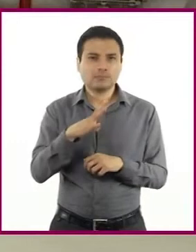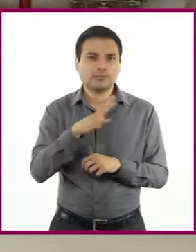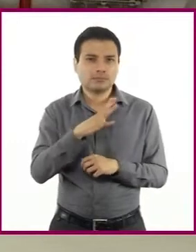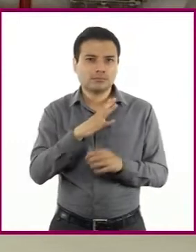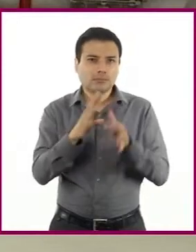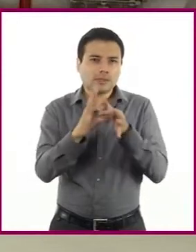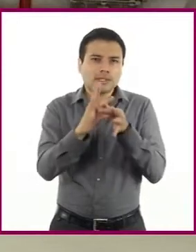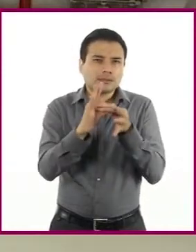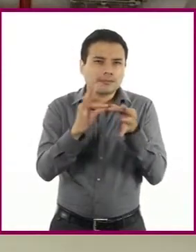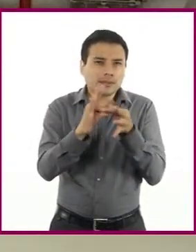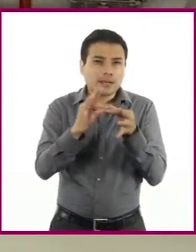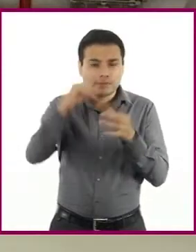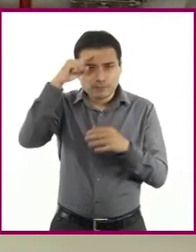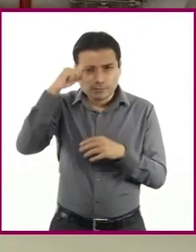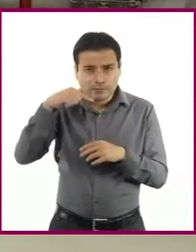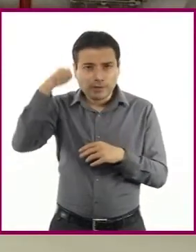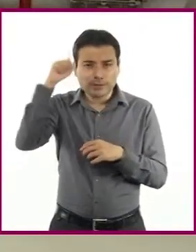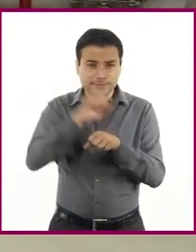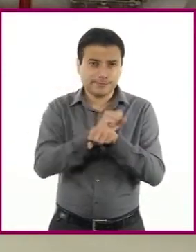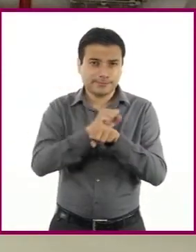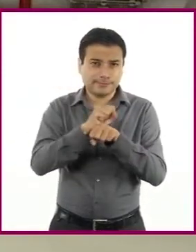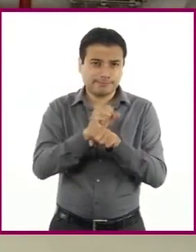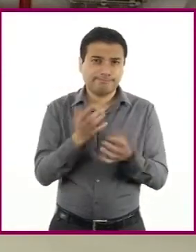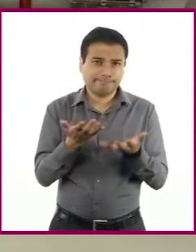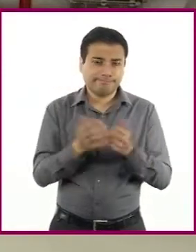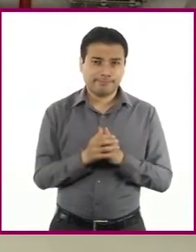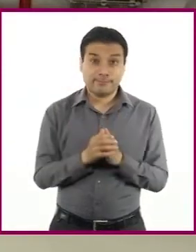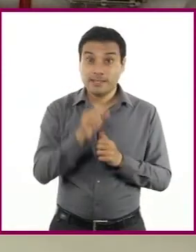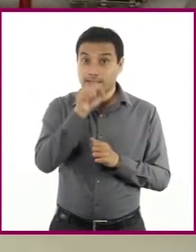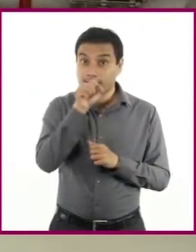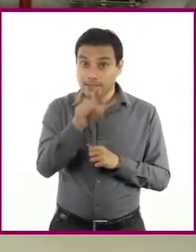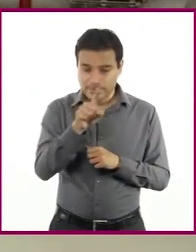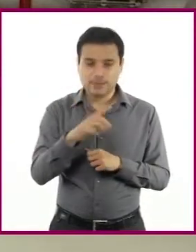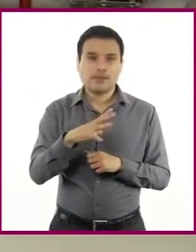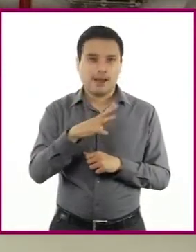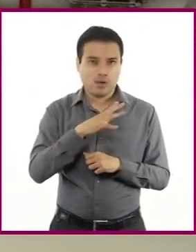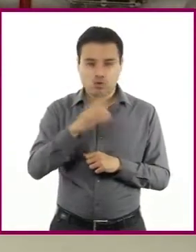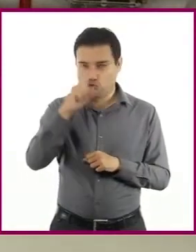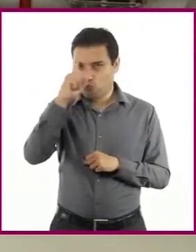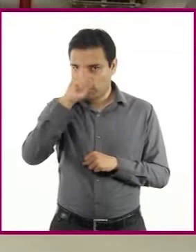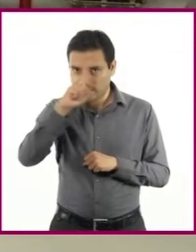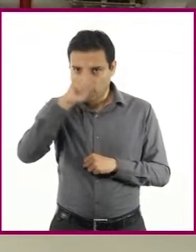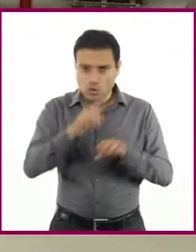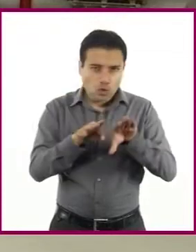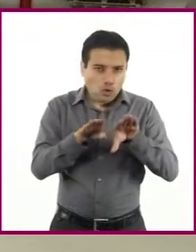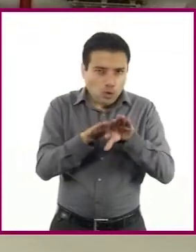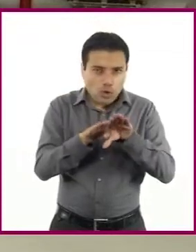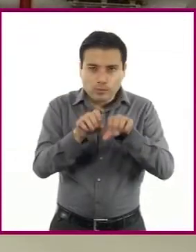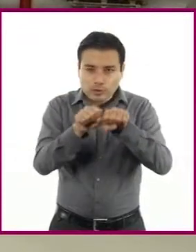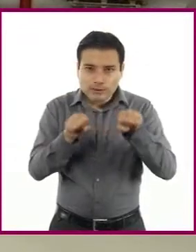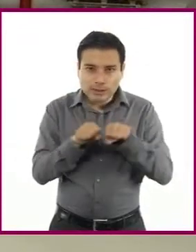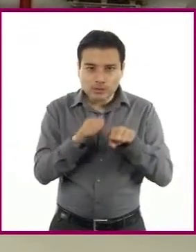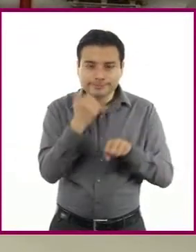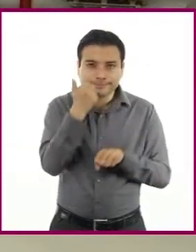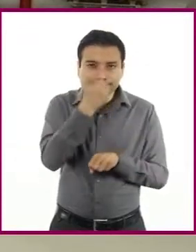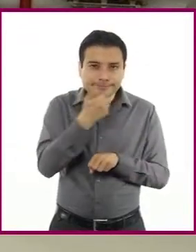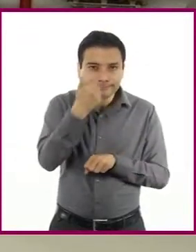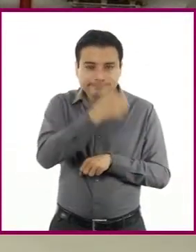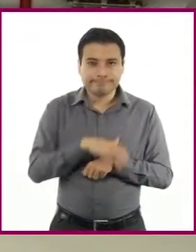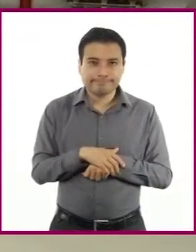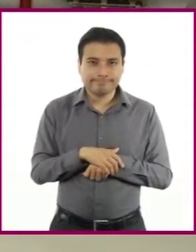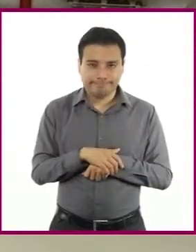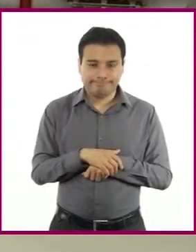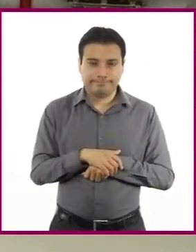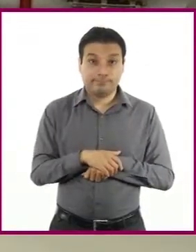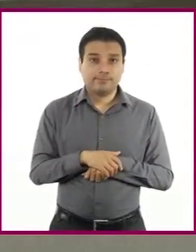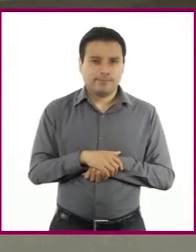explicaciones amenas y sencillas, así como las recomendaciones de aplicación en el aula. Pueden descargarlo de